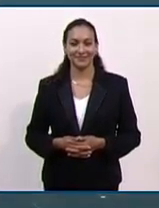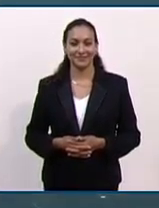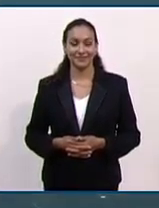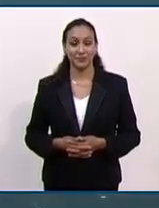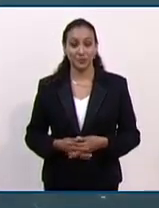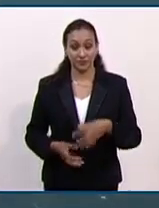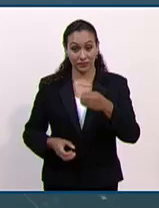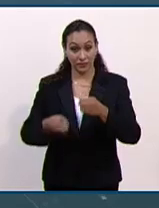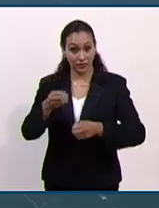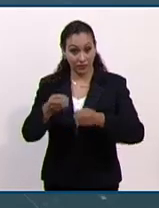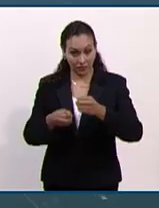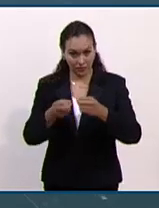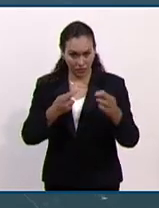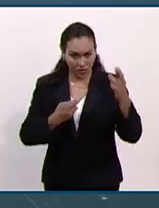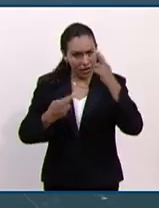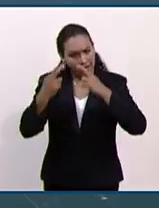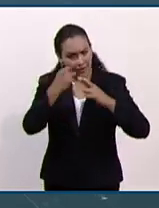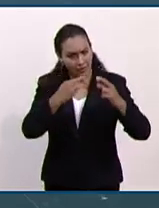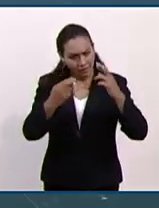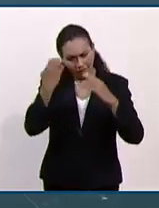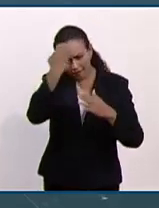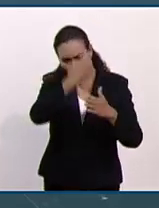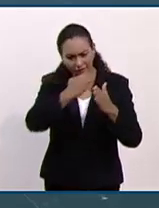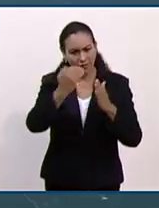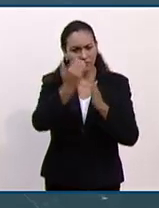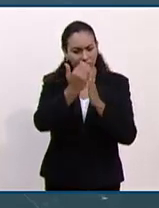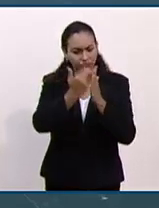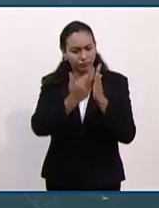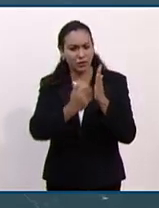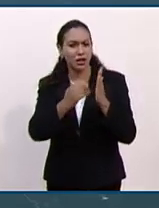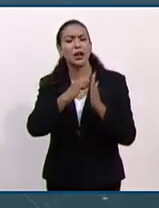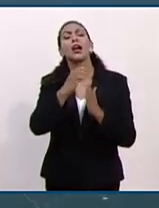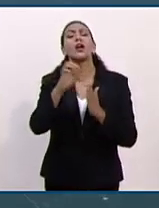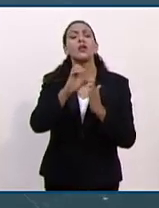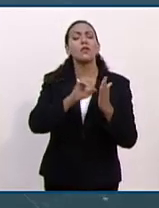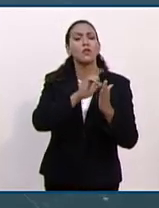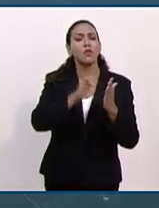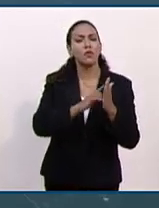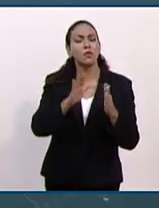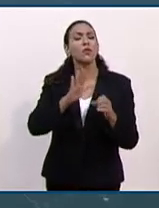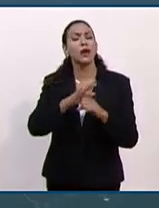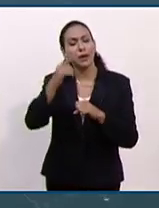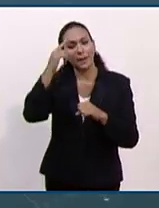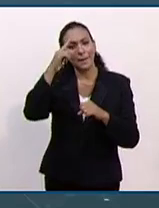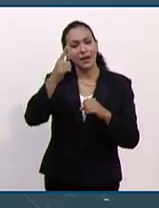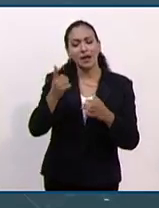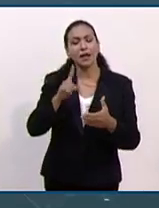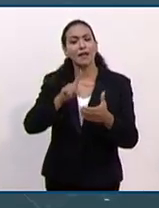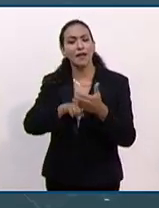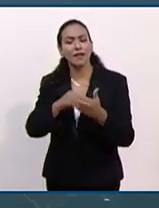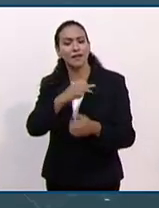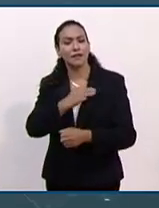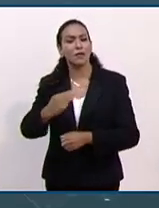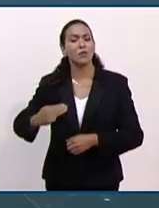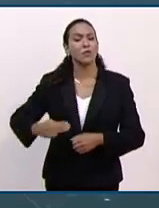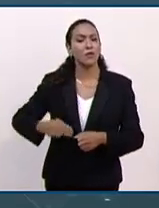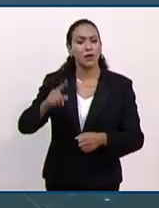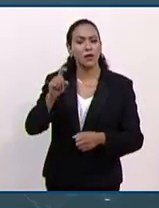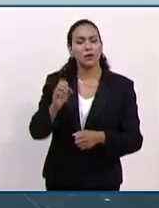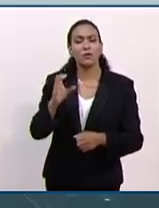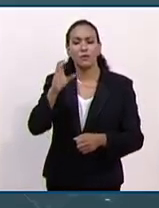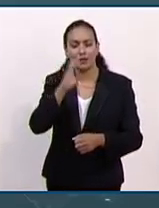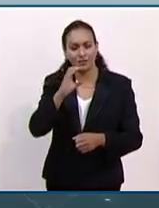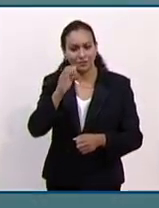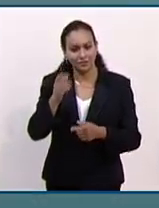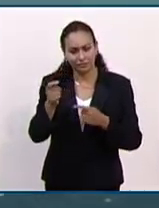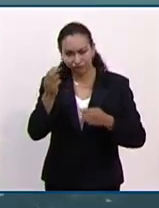La Corte revisó la constitucionalidad de disposiciones que regulan la designación del Contralor Interno Municipal en Aguascalientes.